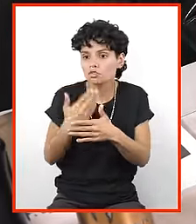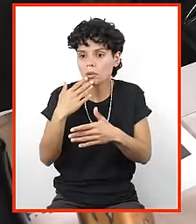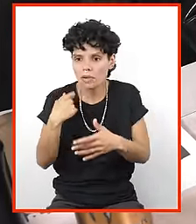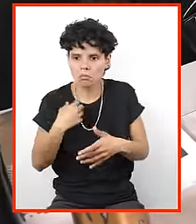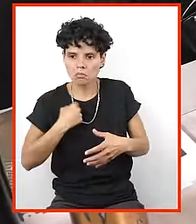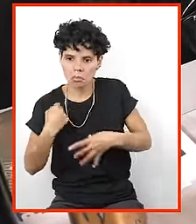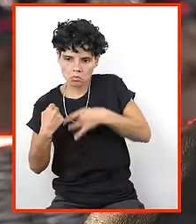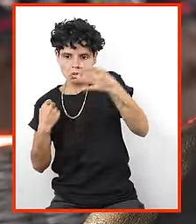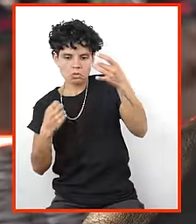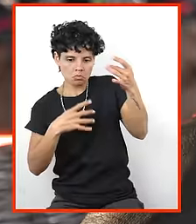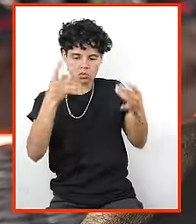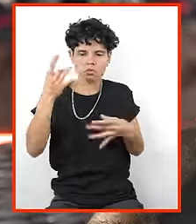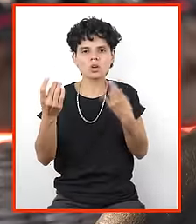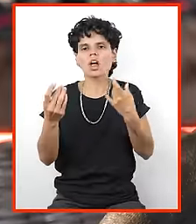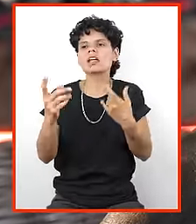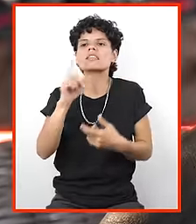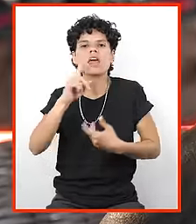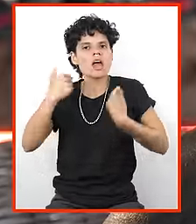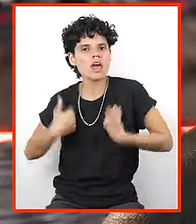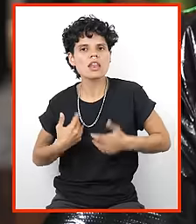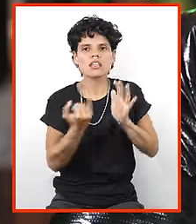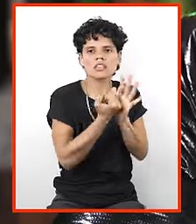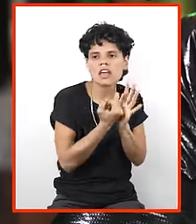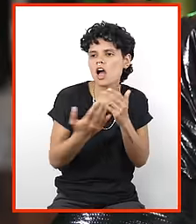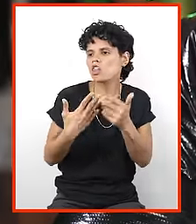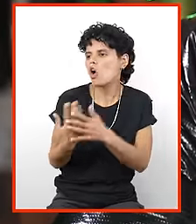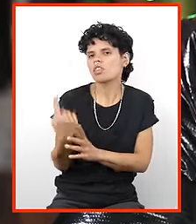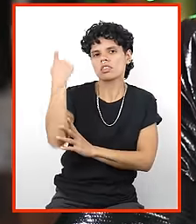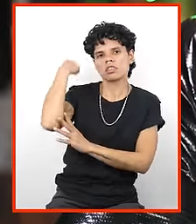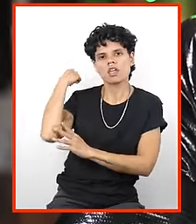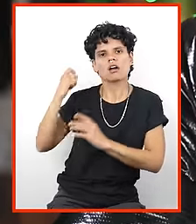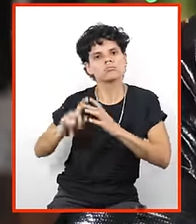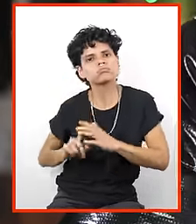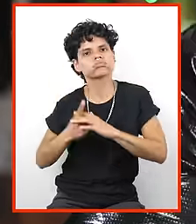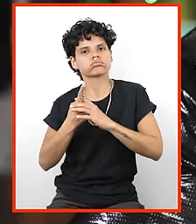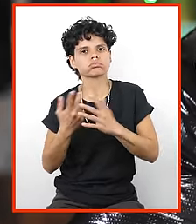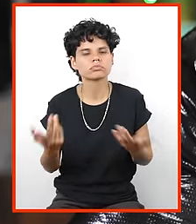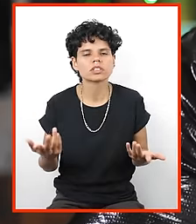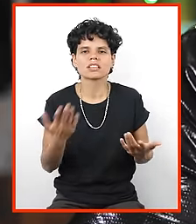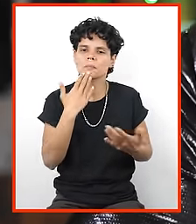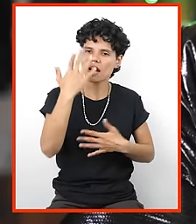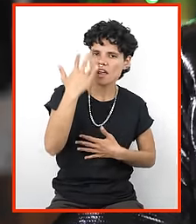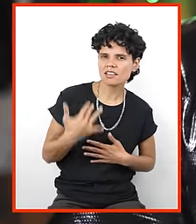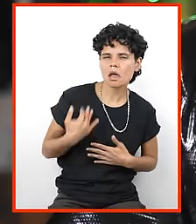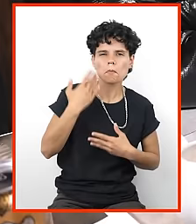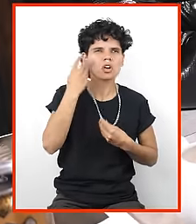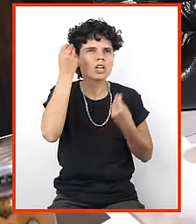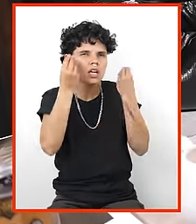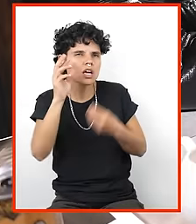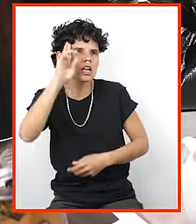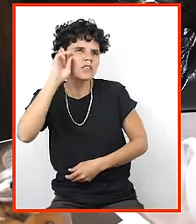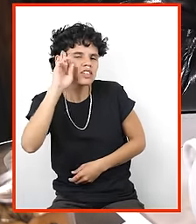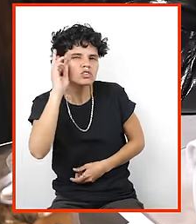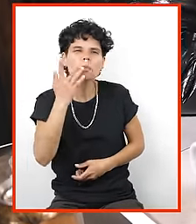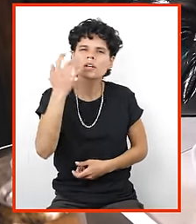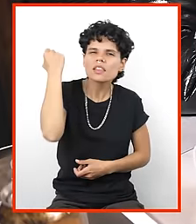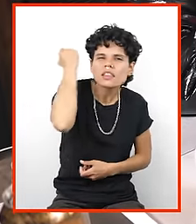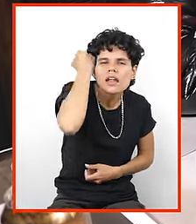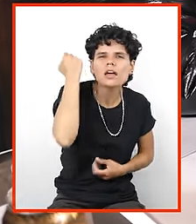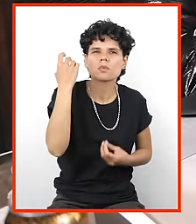qué es como es, sí, de dónde vienen, exacto, cierto, sus características, sí, por qué este rollo, por qué esta tranca, por qué